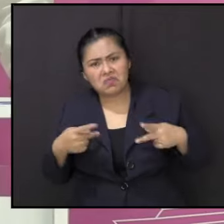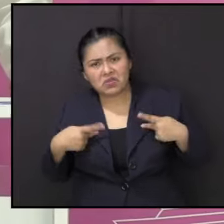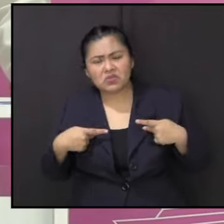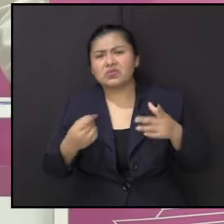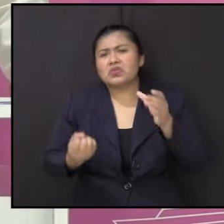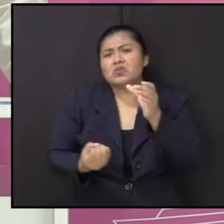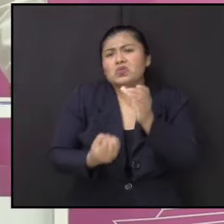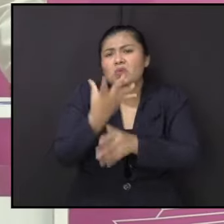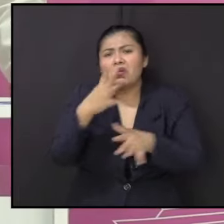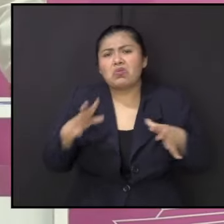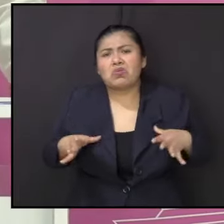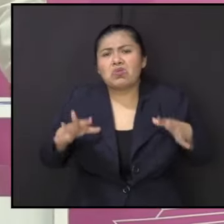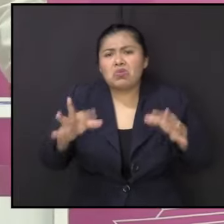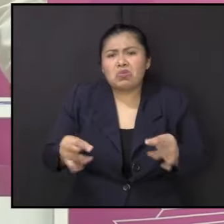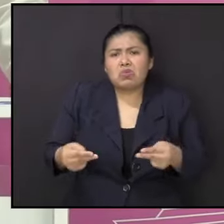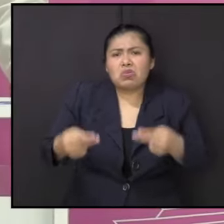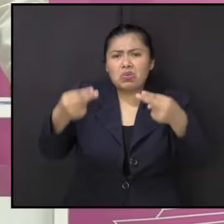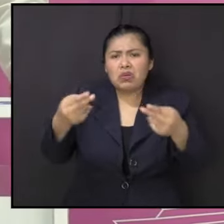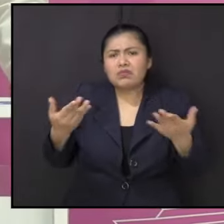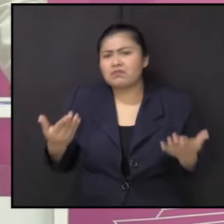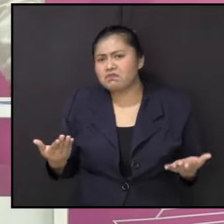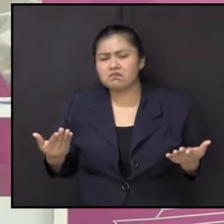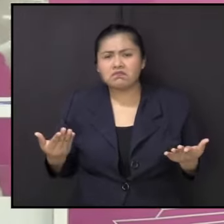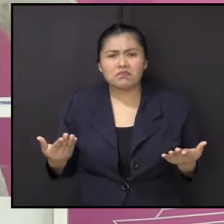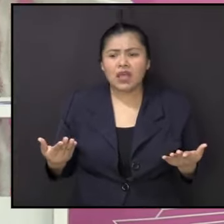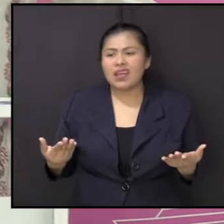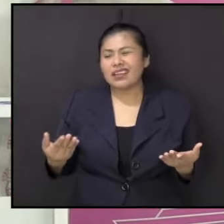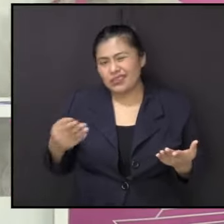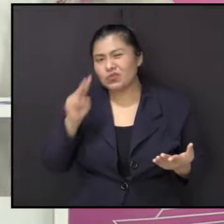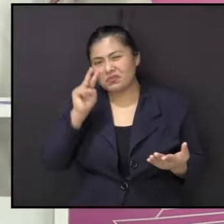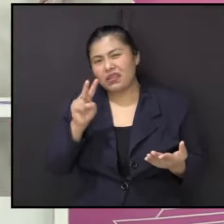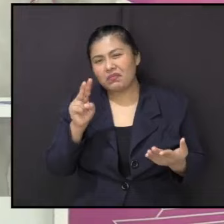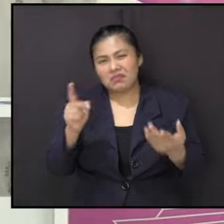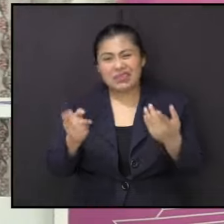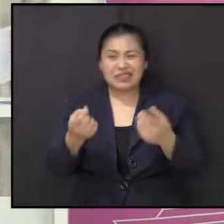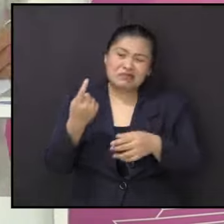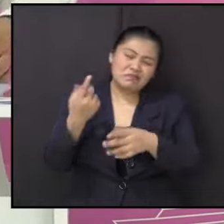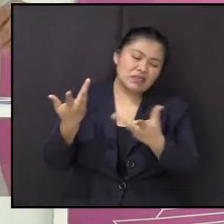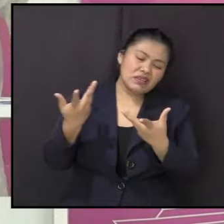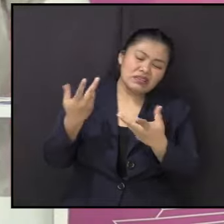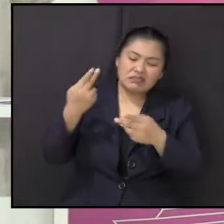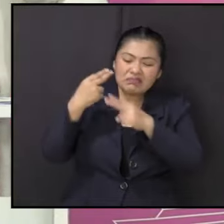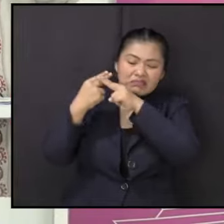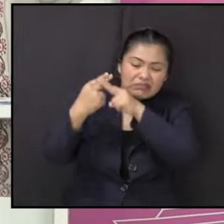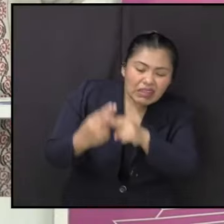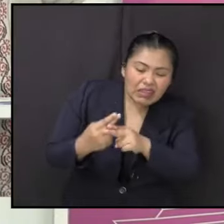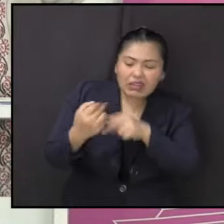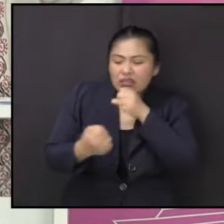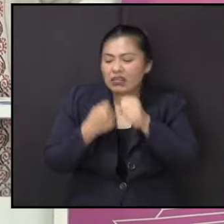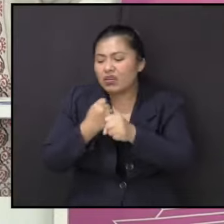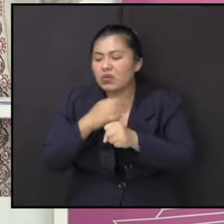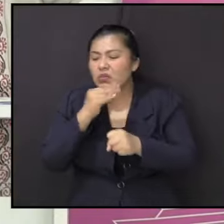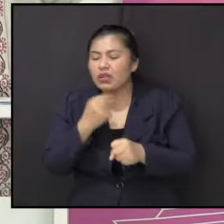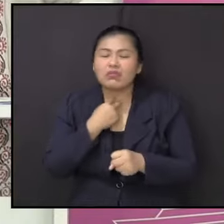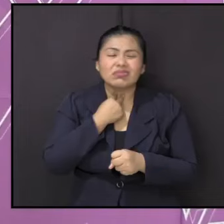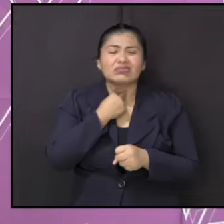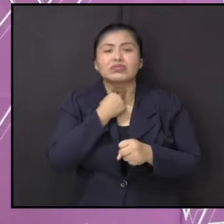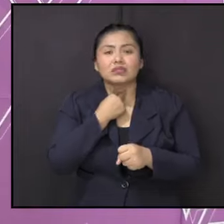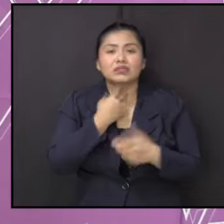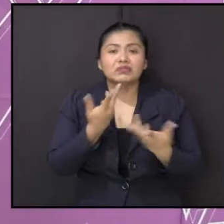saben, muchas veces ellos se quedan a la mitad del camino o los primeros años porque no pueden sostener el tema económico.